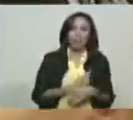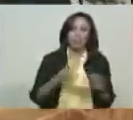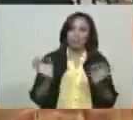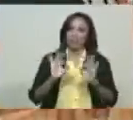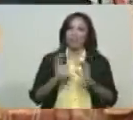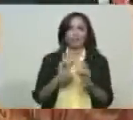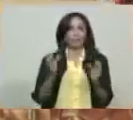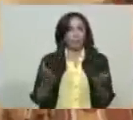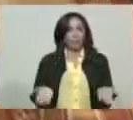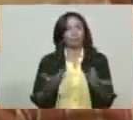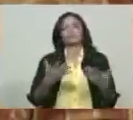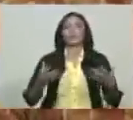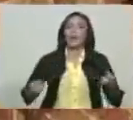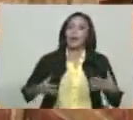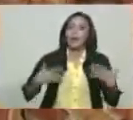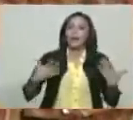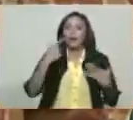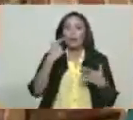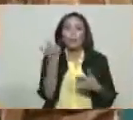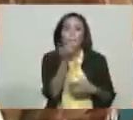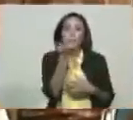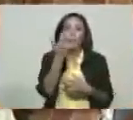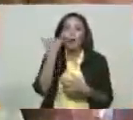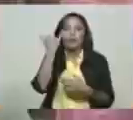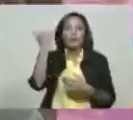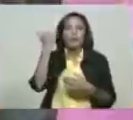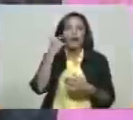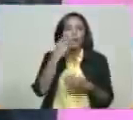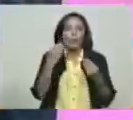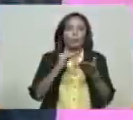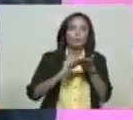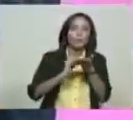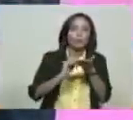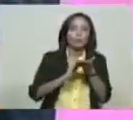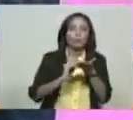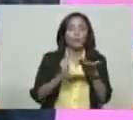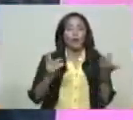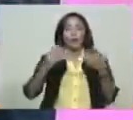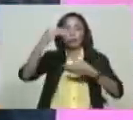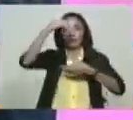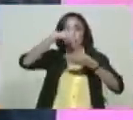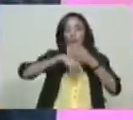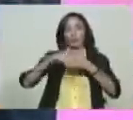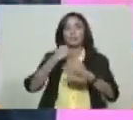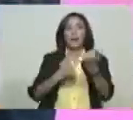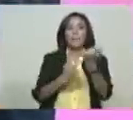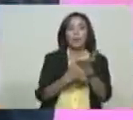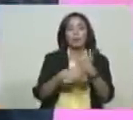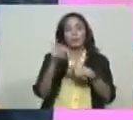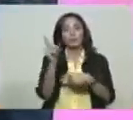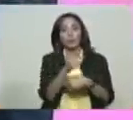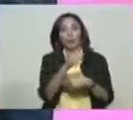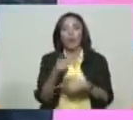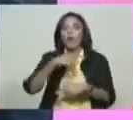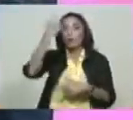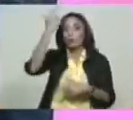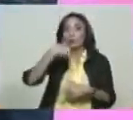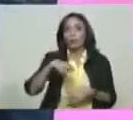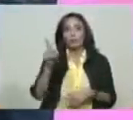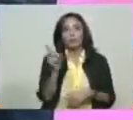buscar por dentro si uno cree o no cree. Pero debe buscarlo adentro. ¿Soy o no